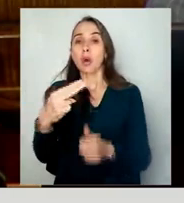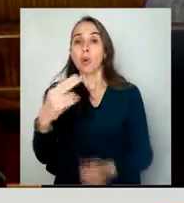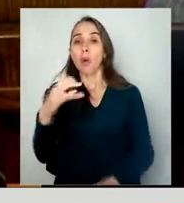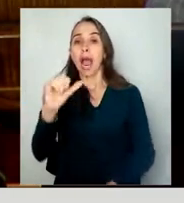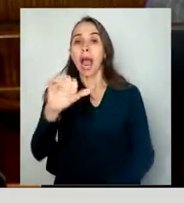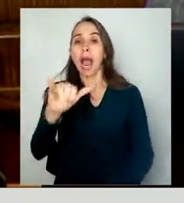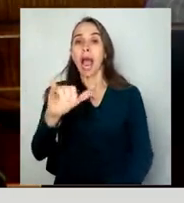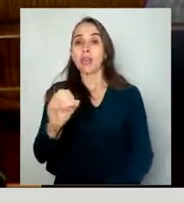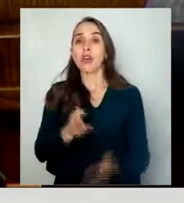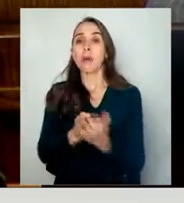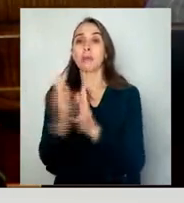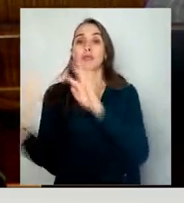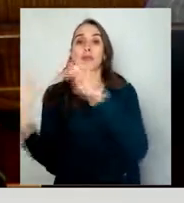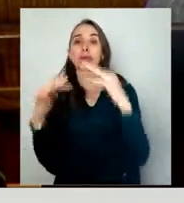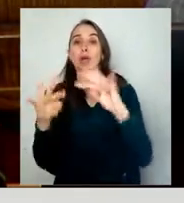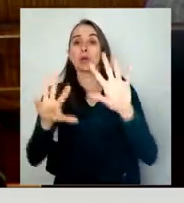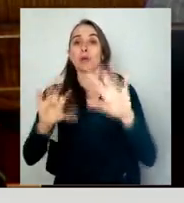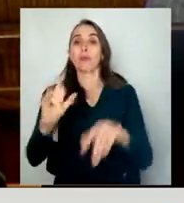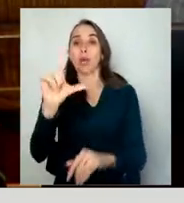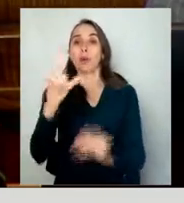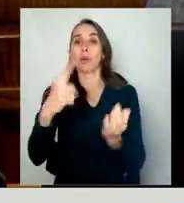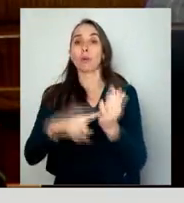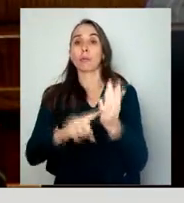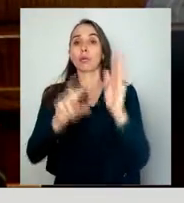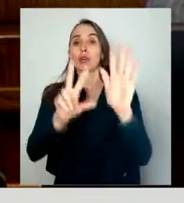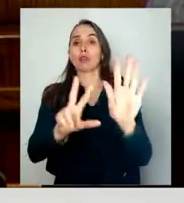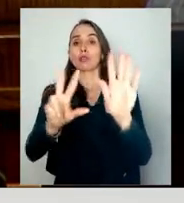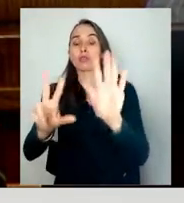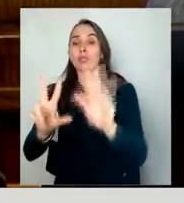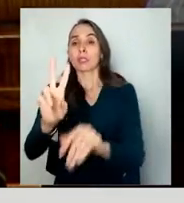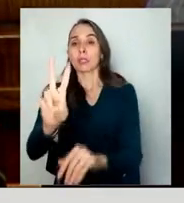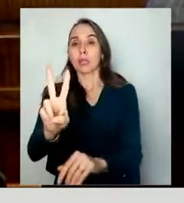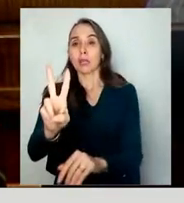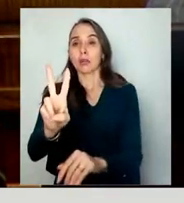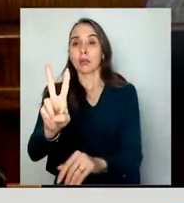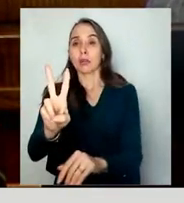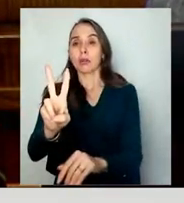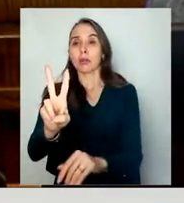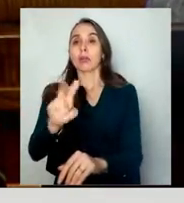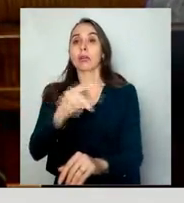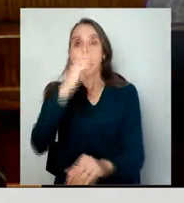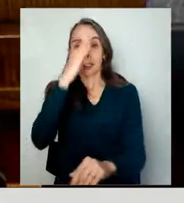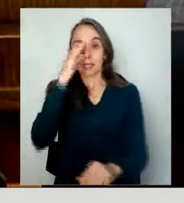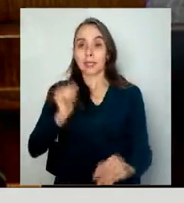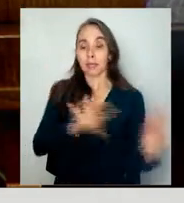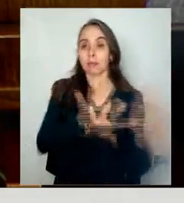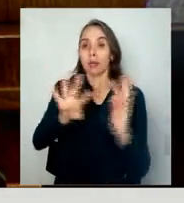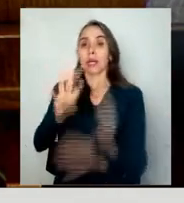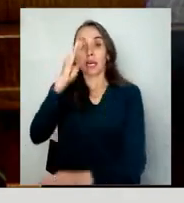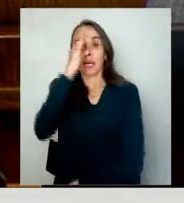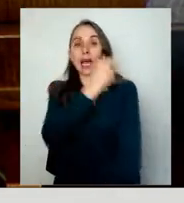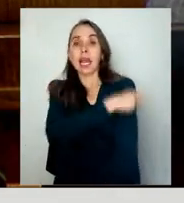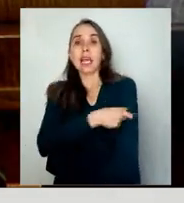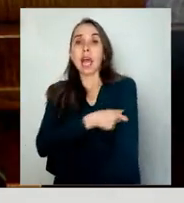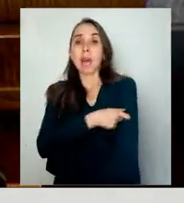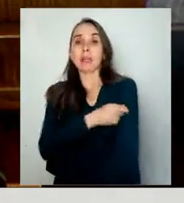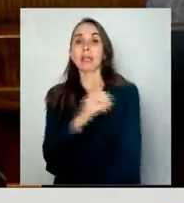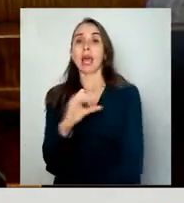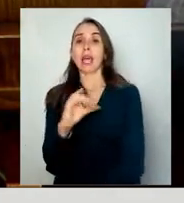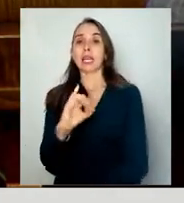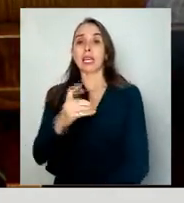el nueve de julio de 1882 al mando del regimiento estado del capitán Ignacio carrera pinto